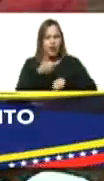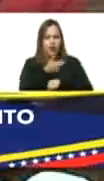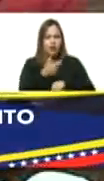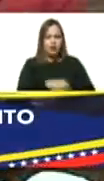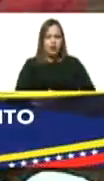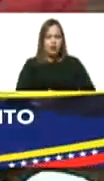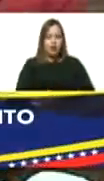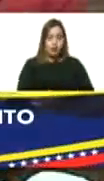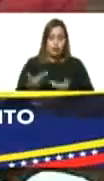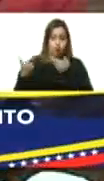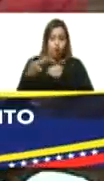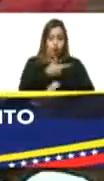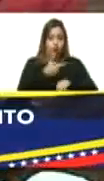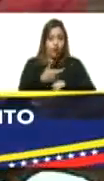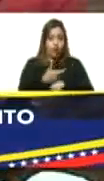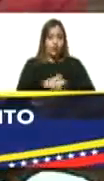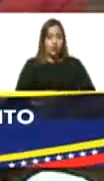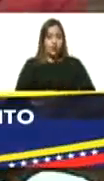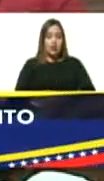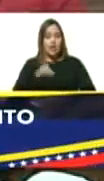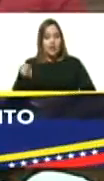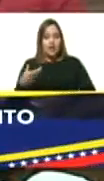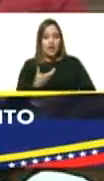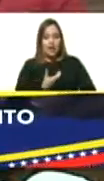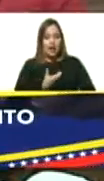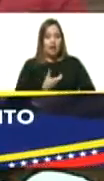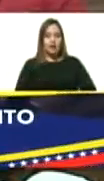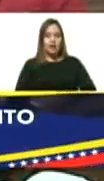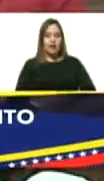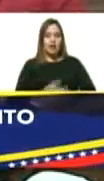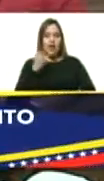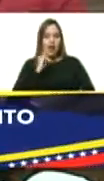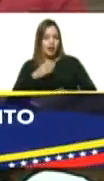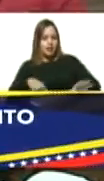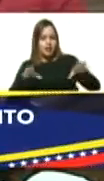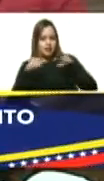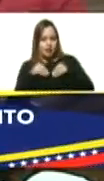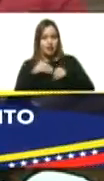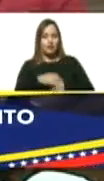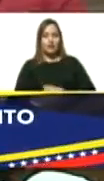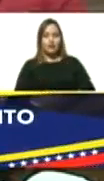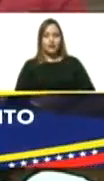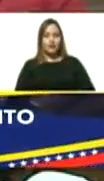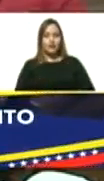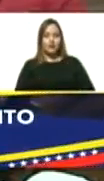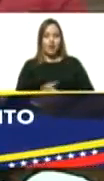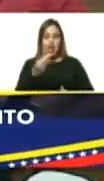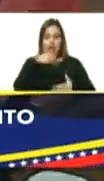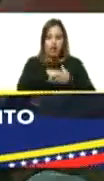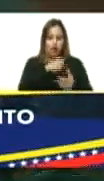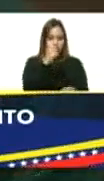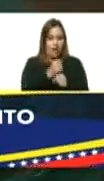autoridad, Víctor Clark, y nuestro alcalde Abel Petit, han asumido dentro de sus funciones.